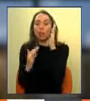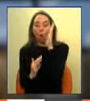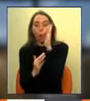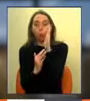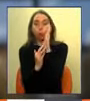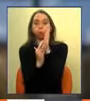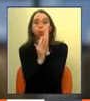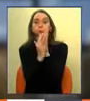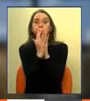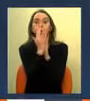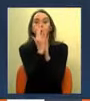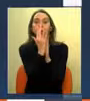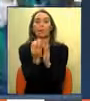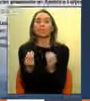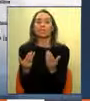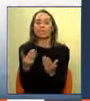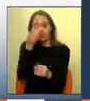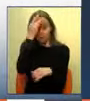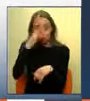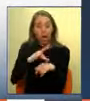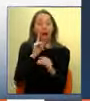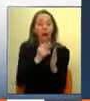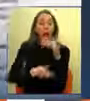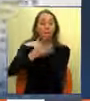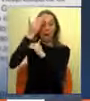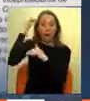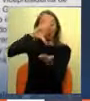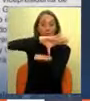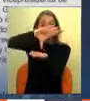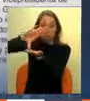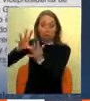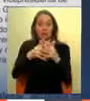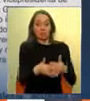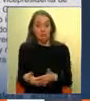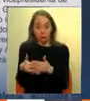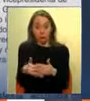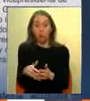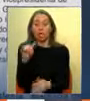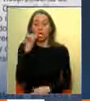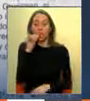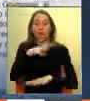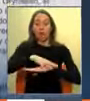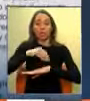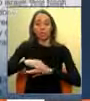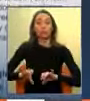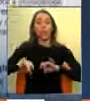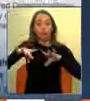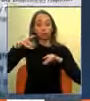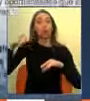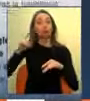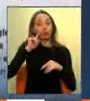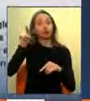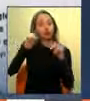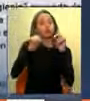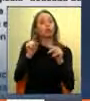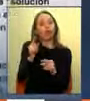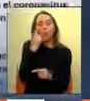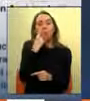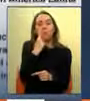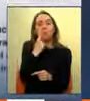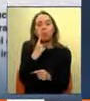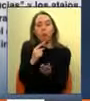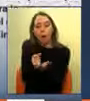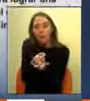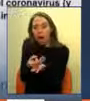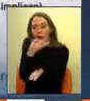del paciente en general. Existen antecedentes en países como Estados Unidos, Italia, Suecia y Australia, donde también están investigando